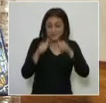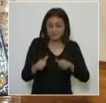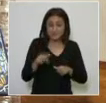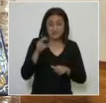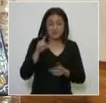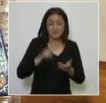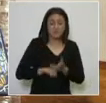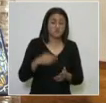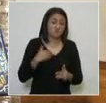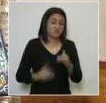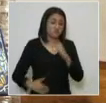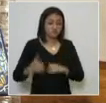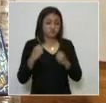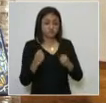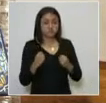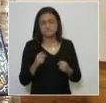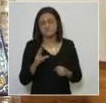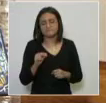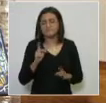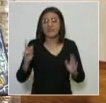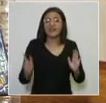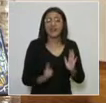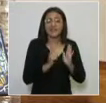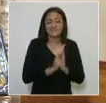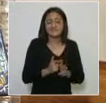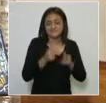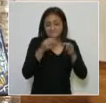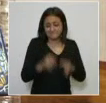El poder es el cumplimiento de la ley,